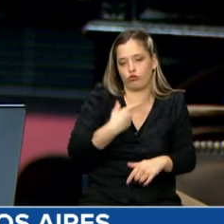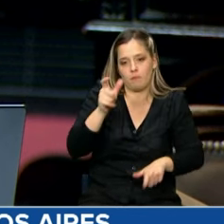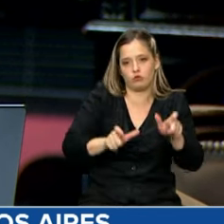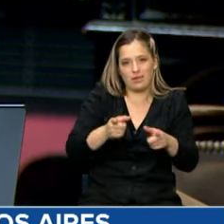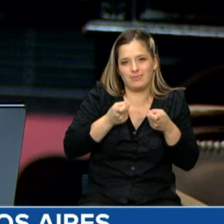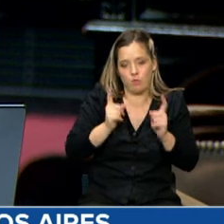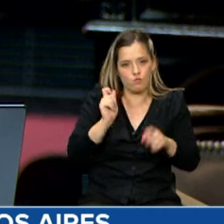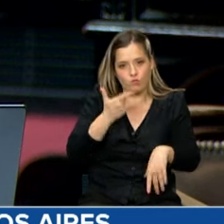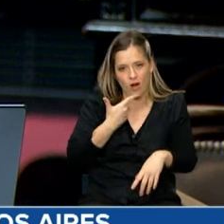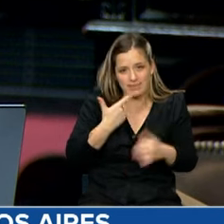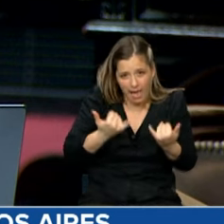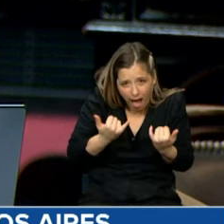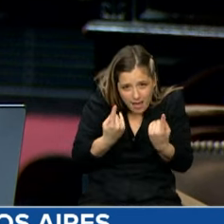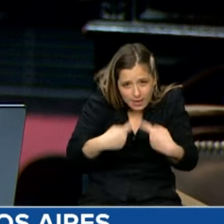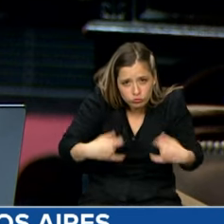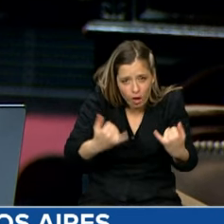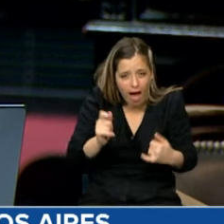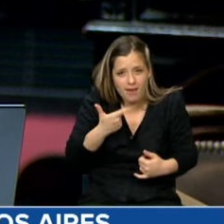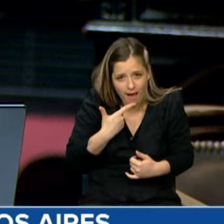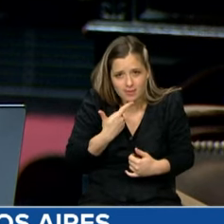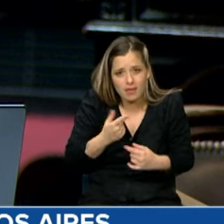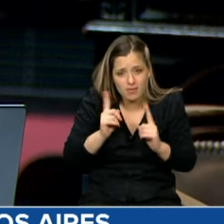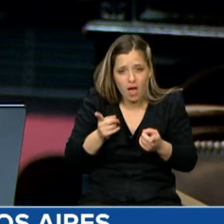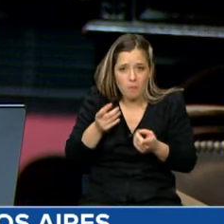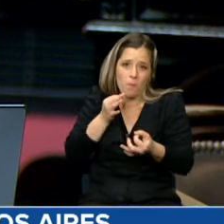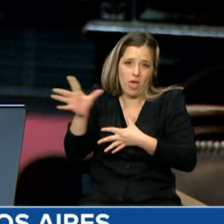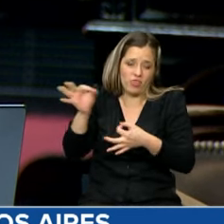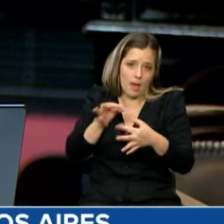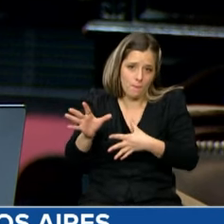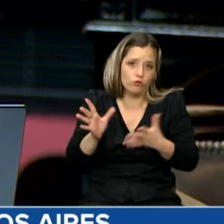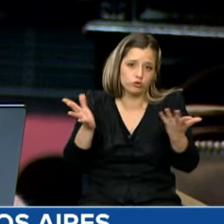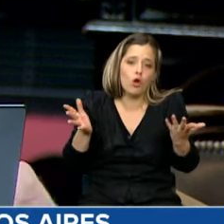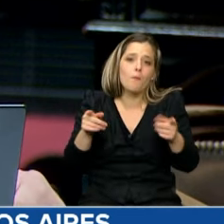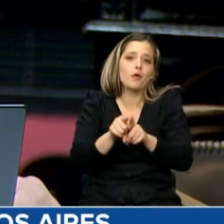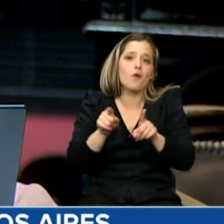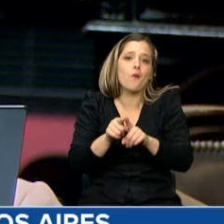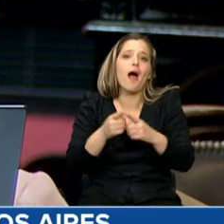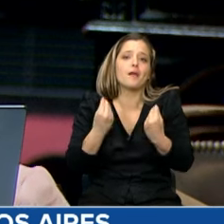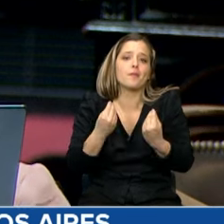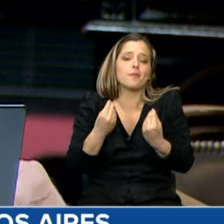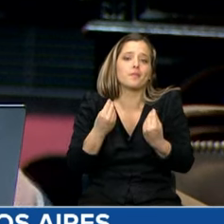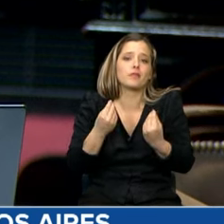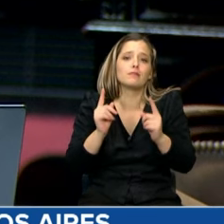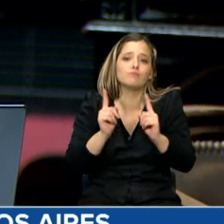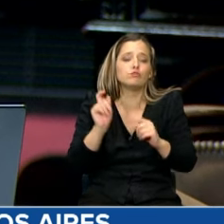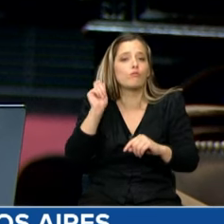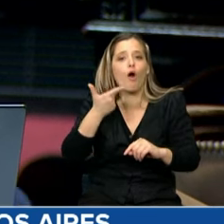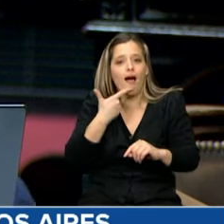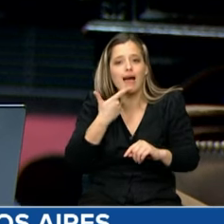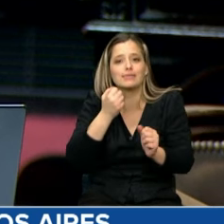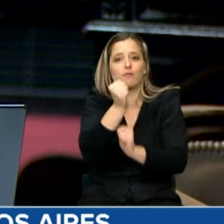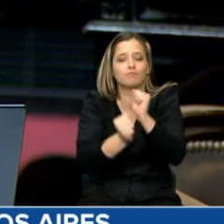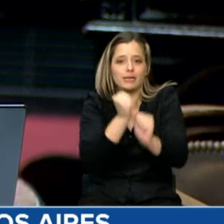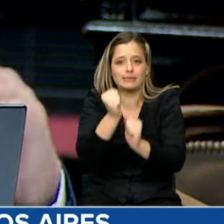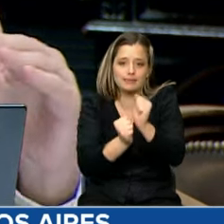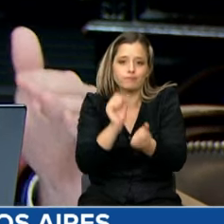sub explotamos por falta de inversión por falta de seguridad pero también porque hay una curva de aprendizaje en ese negocio en el que